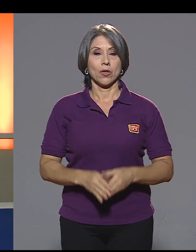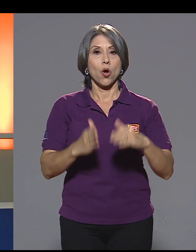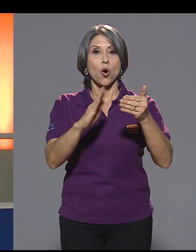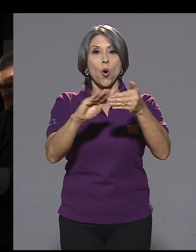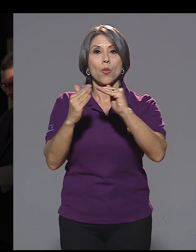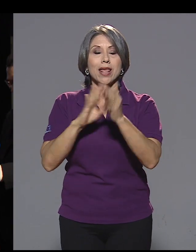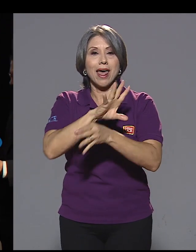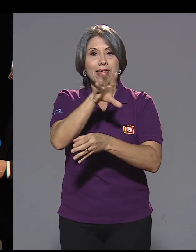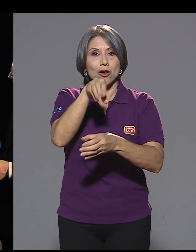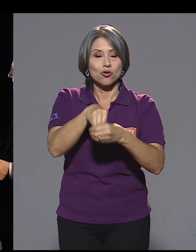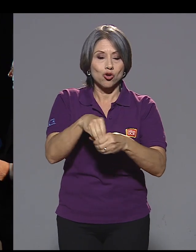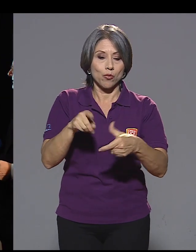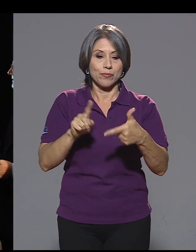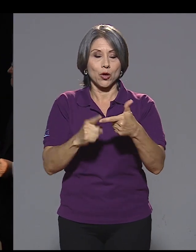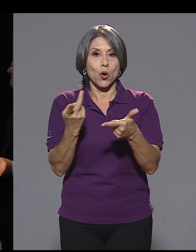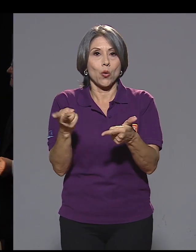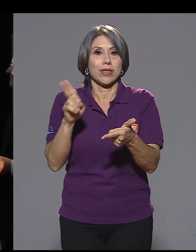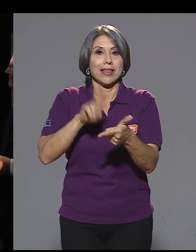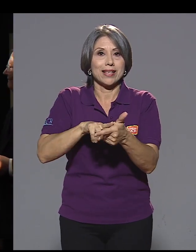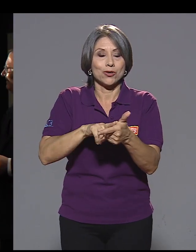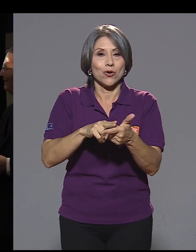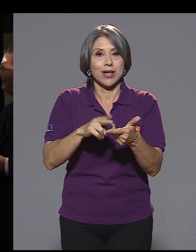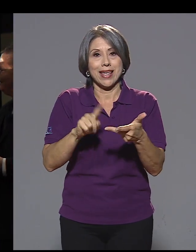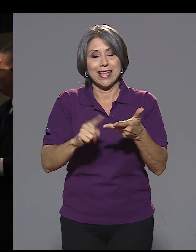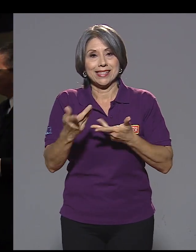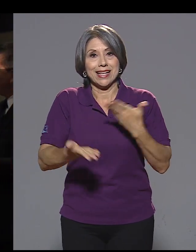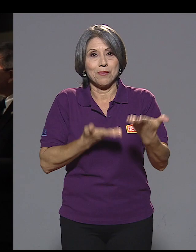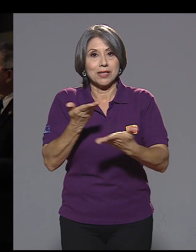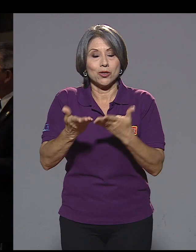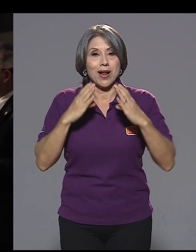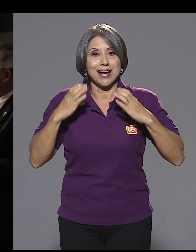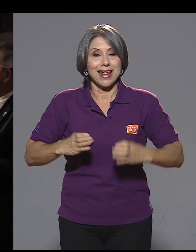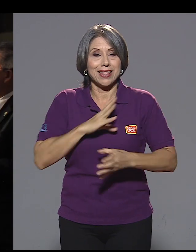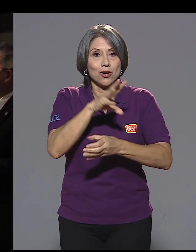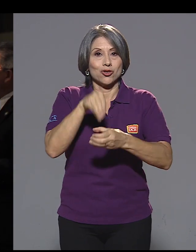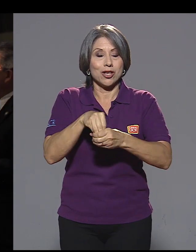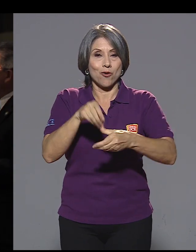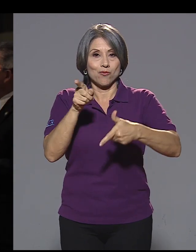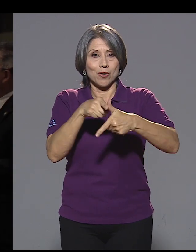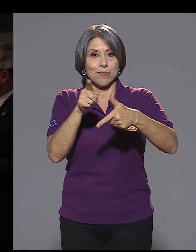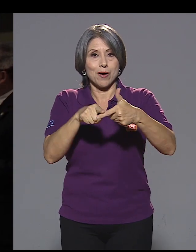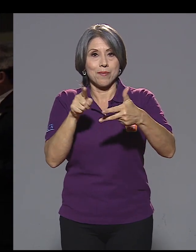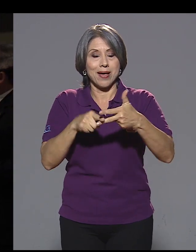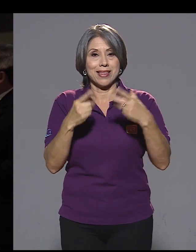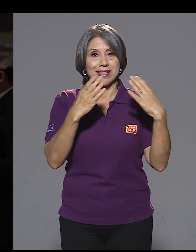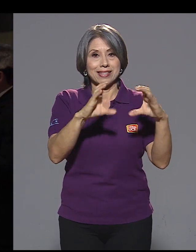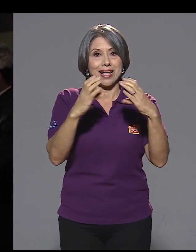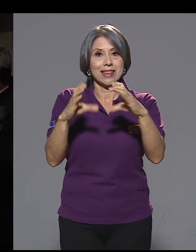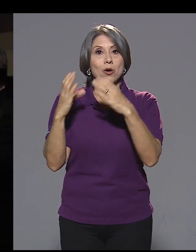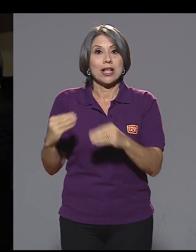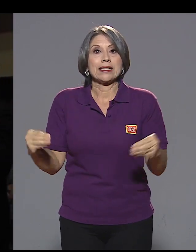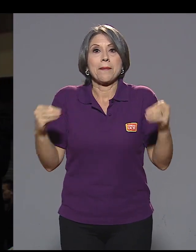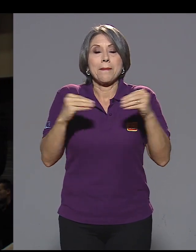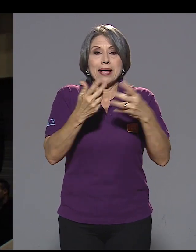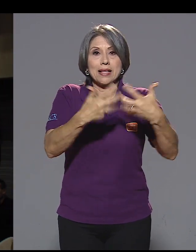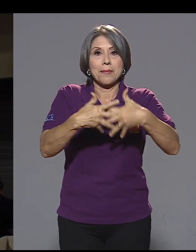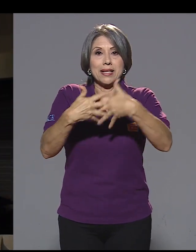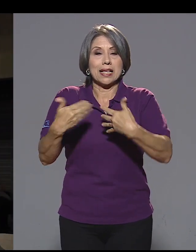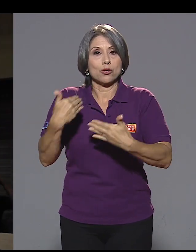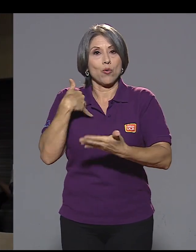Comunidad de inclusión, contratación y servicio al cliente inclusivos fueron las 3 categorías en las que más empresas